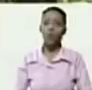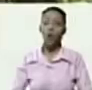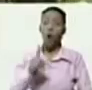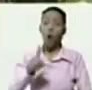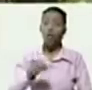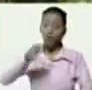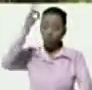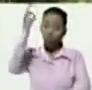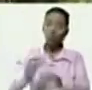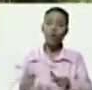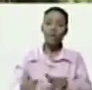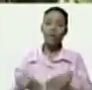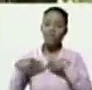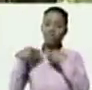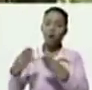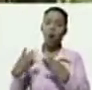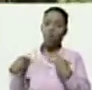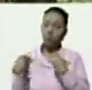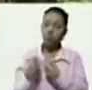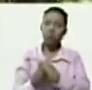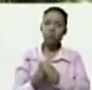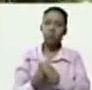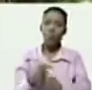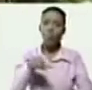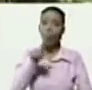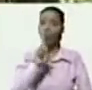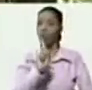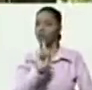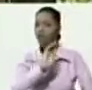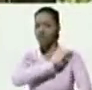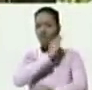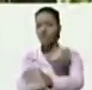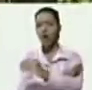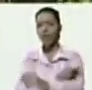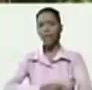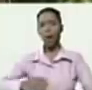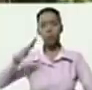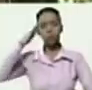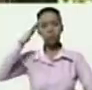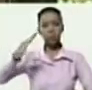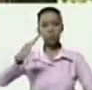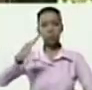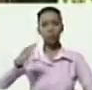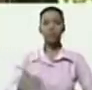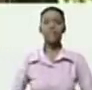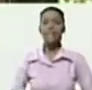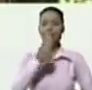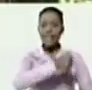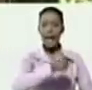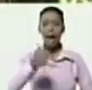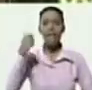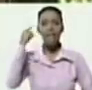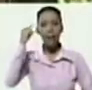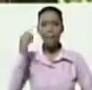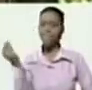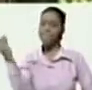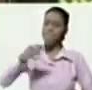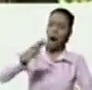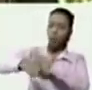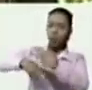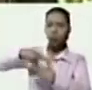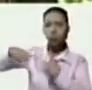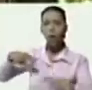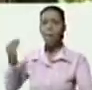afortunadamente acompañado de una Fuerza Armada Nacional Bolivariana que es cada día más